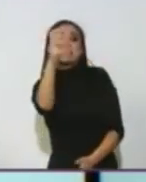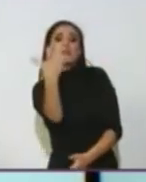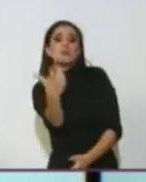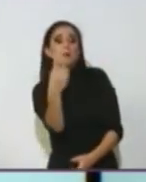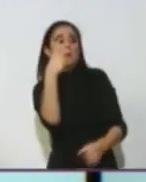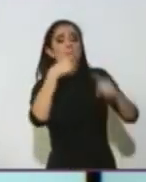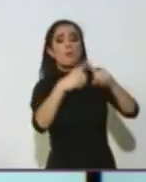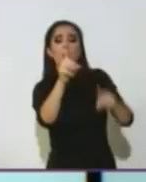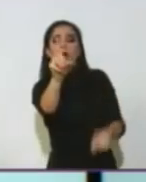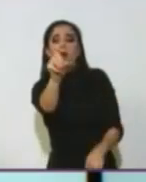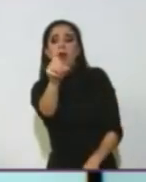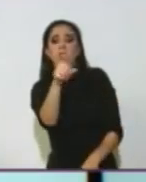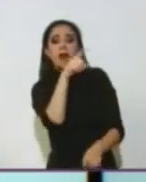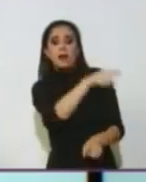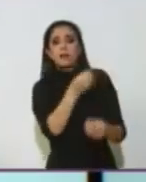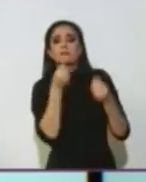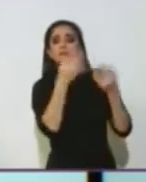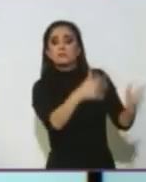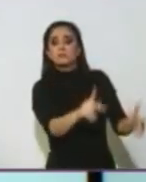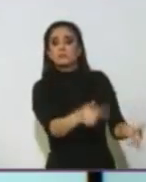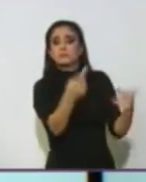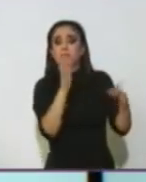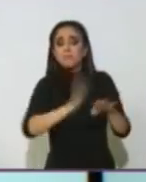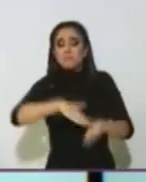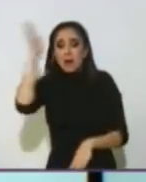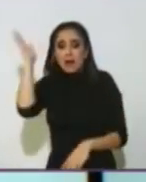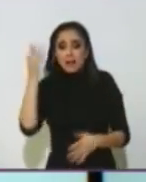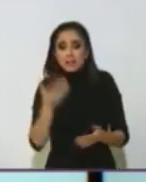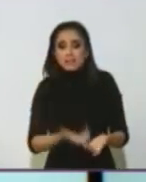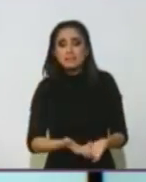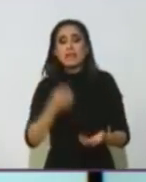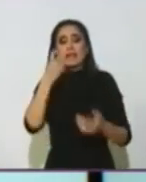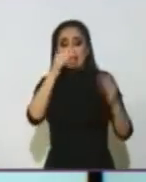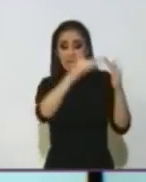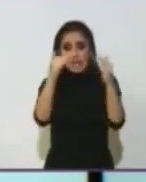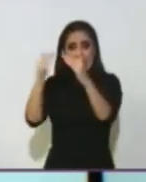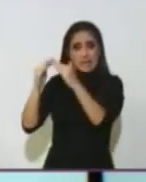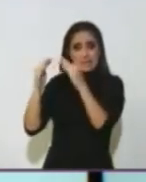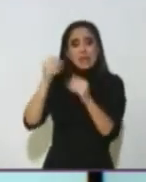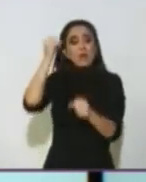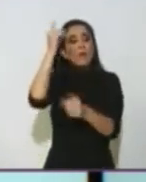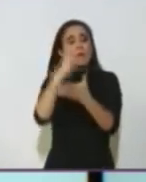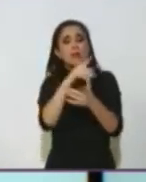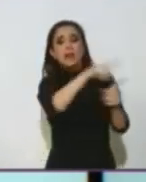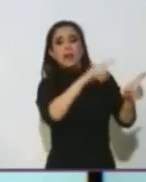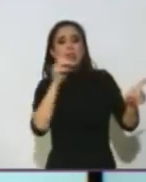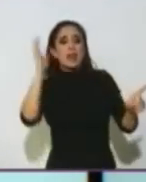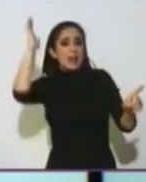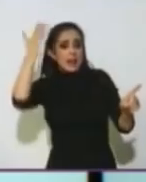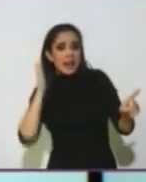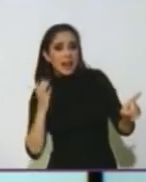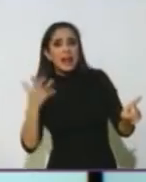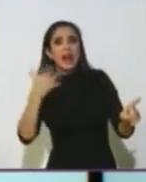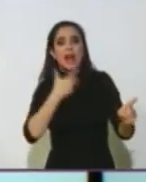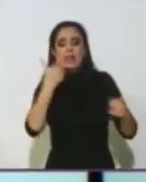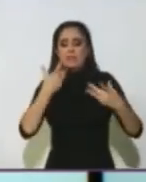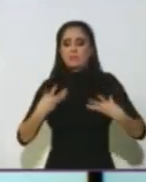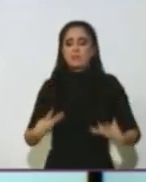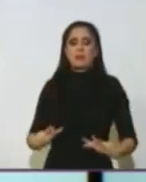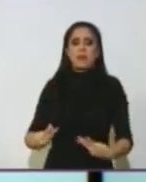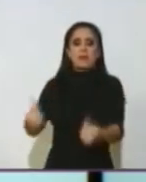en la ciudad de mexico y en materia de vivienda solo claudia puede afrontar el gasto en vivienda